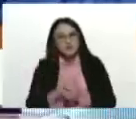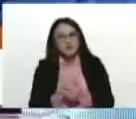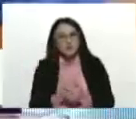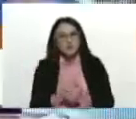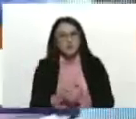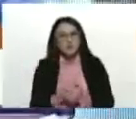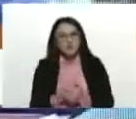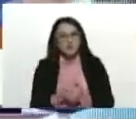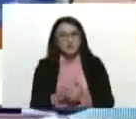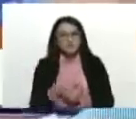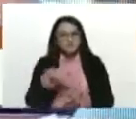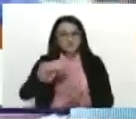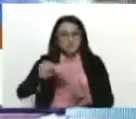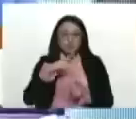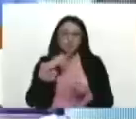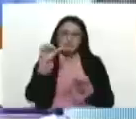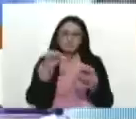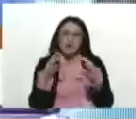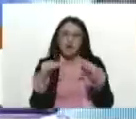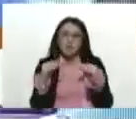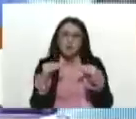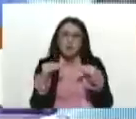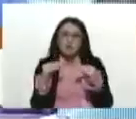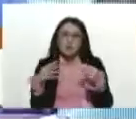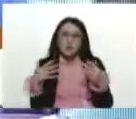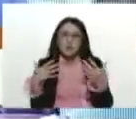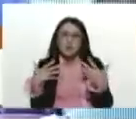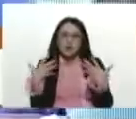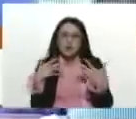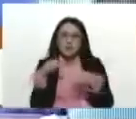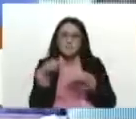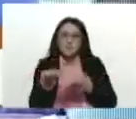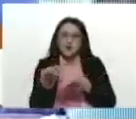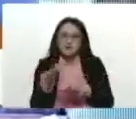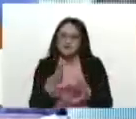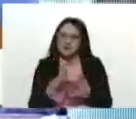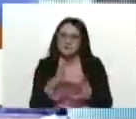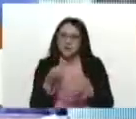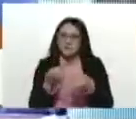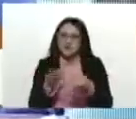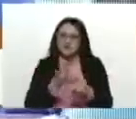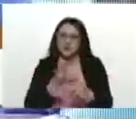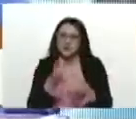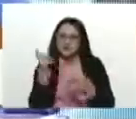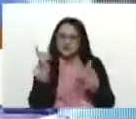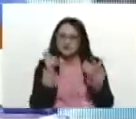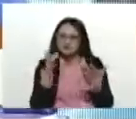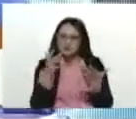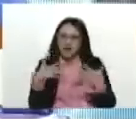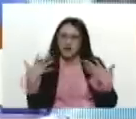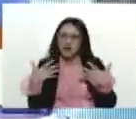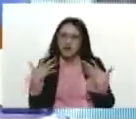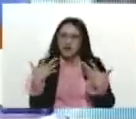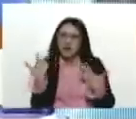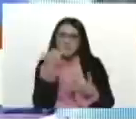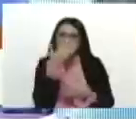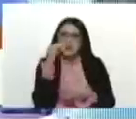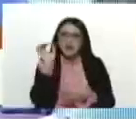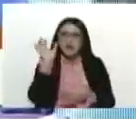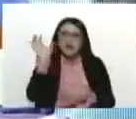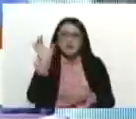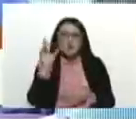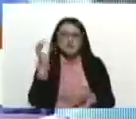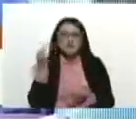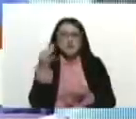ahí entre nosotros hablamos no alegre las marchas Nosotros siempre son alegres y decimos el imperialismo debe pensar que nosotros somos